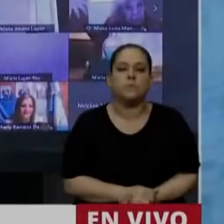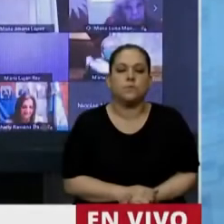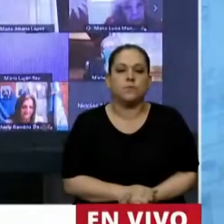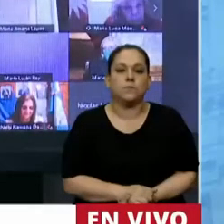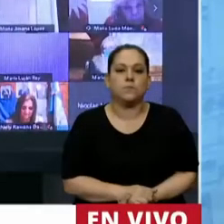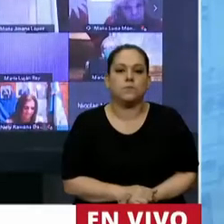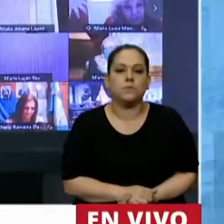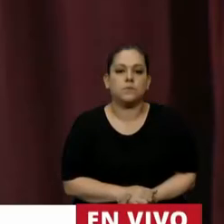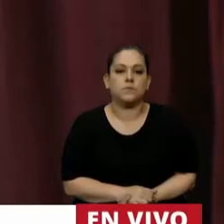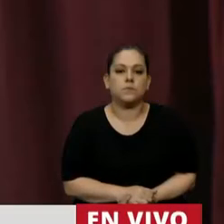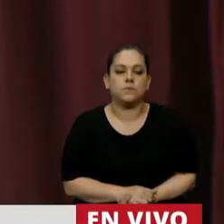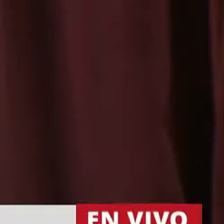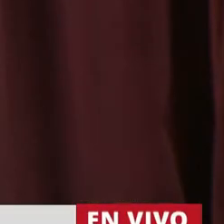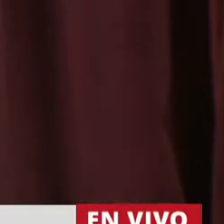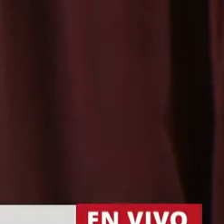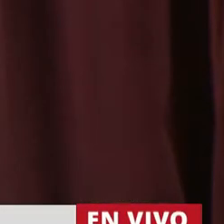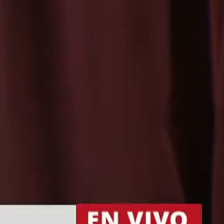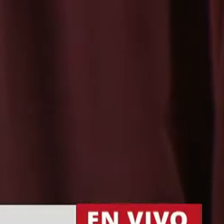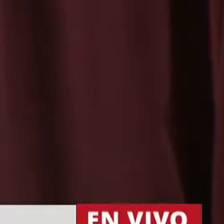Tiene la palabra el diputado Diego Mestre.